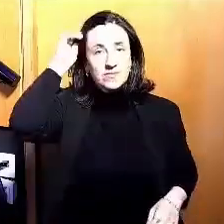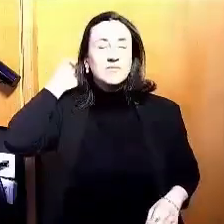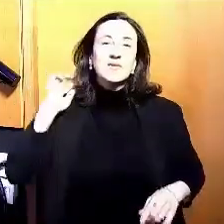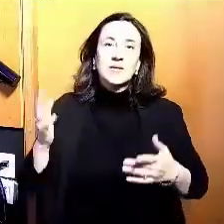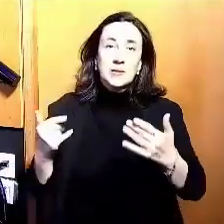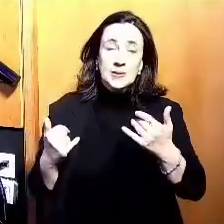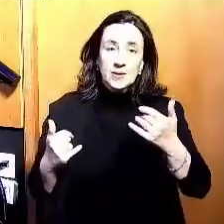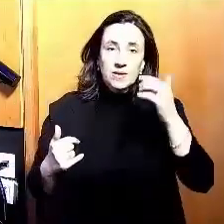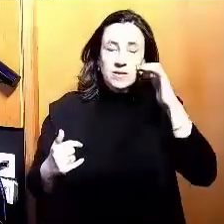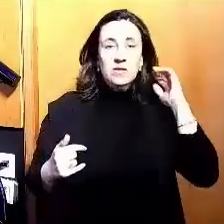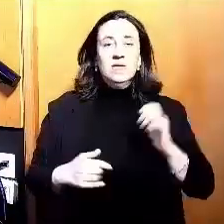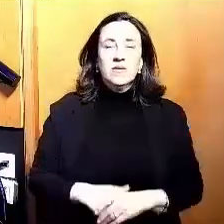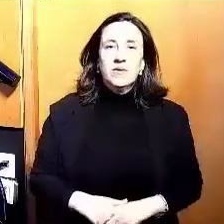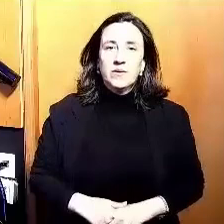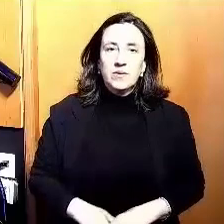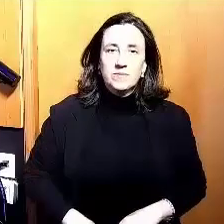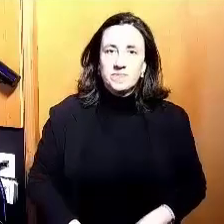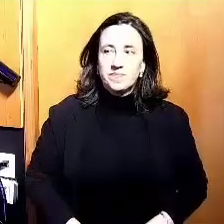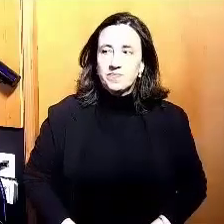Dale, Caro, dale.